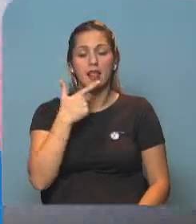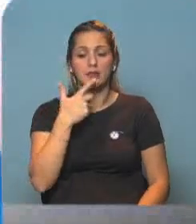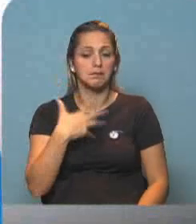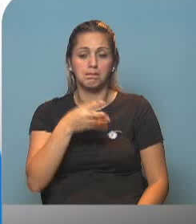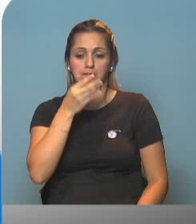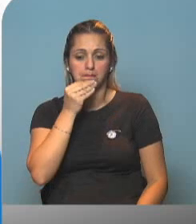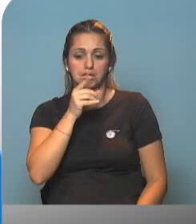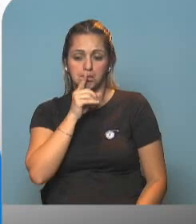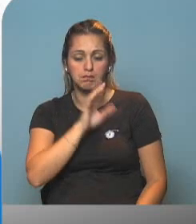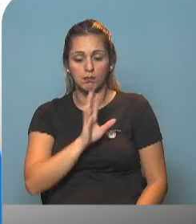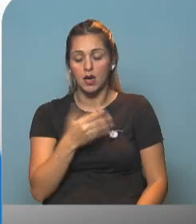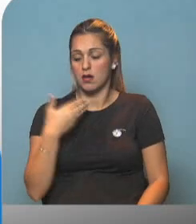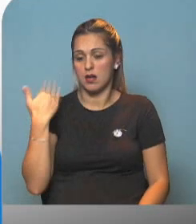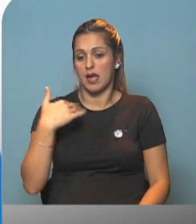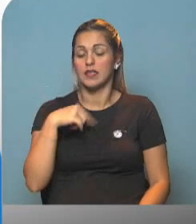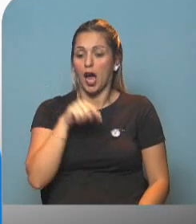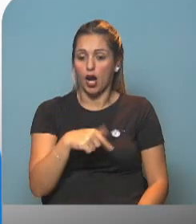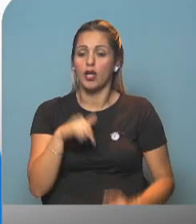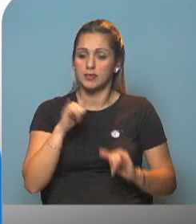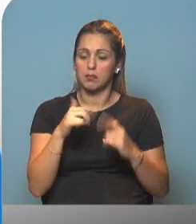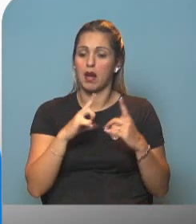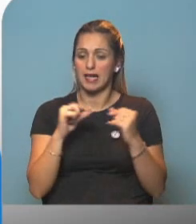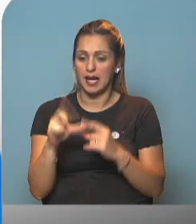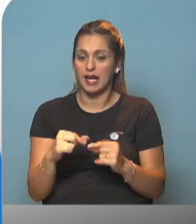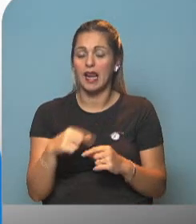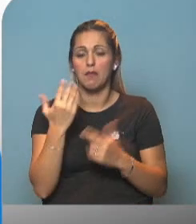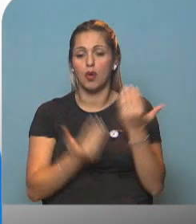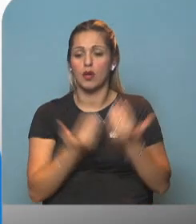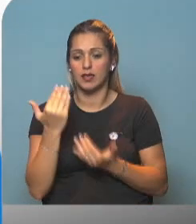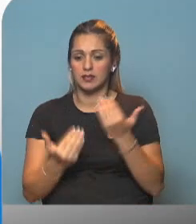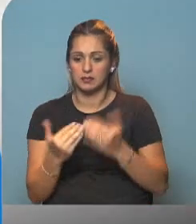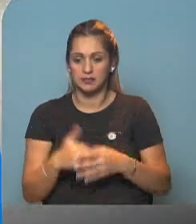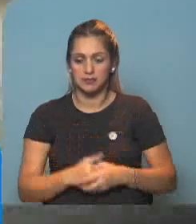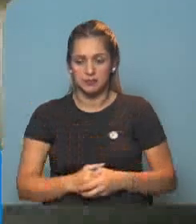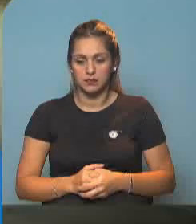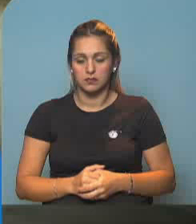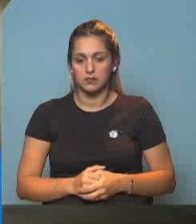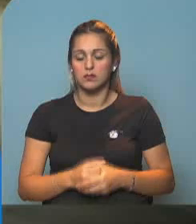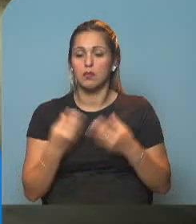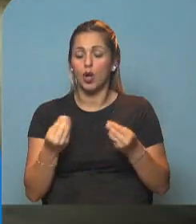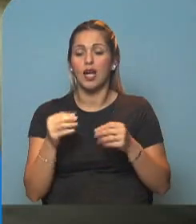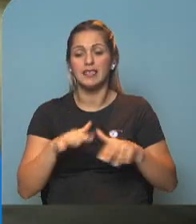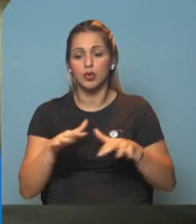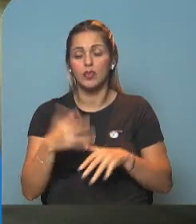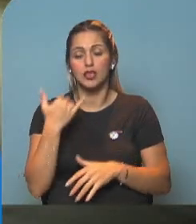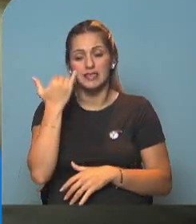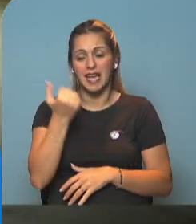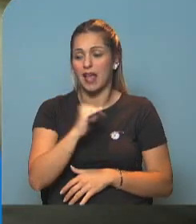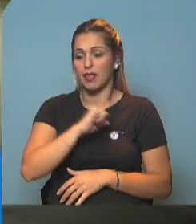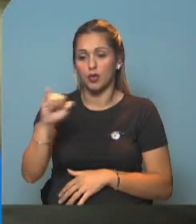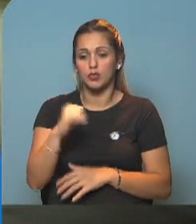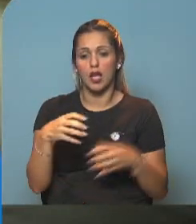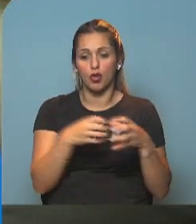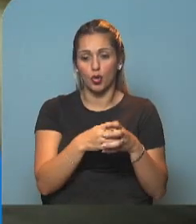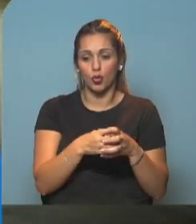meses, reclamó unidad opositora a través de las redes sociales. Pese a la situación denunciada por la oposición